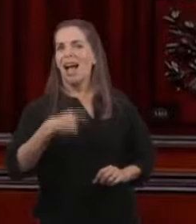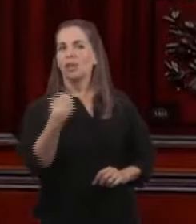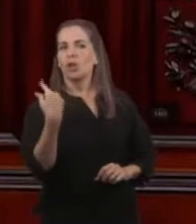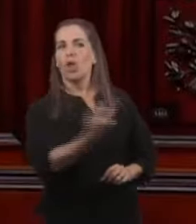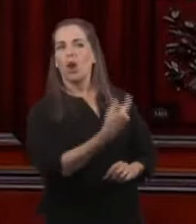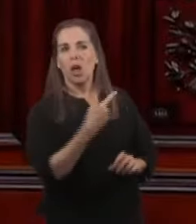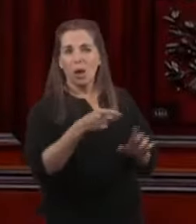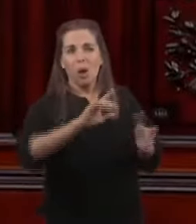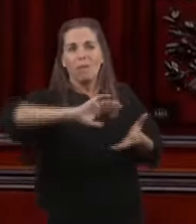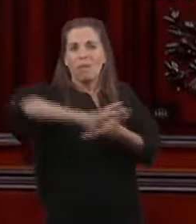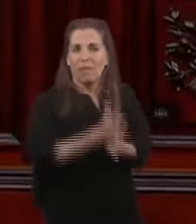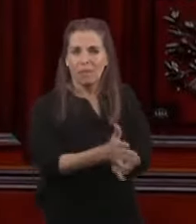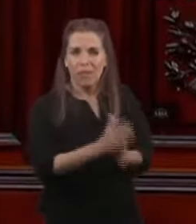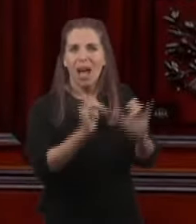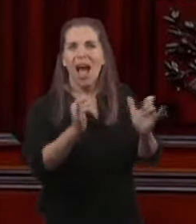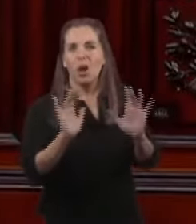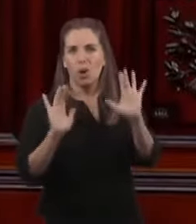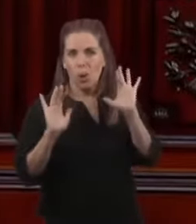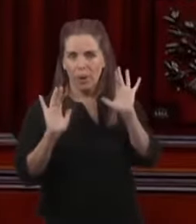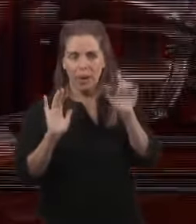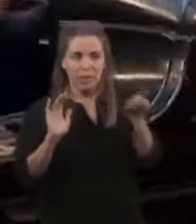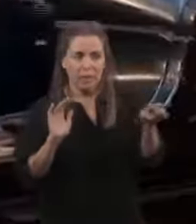determinando a los jóvenes